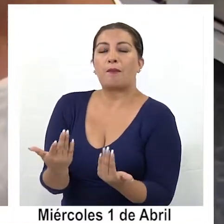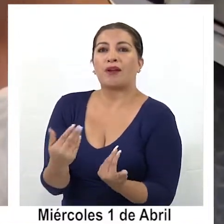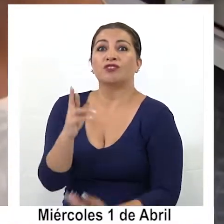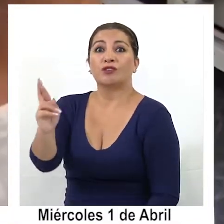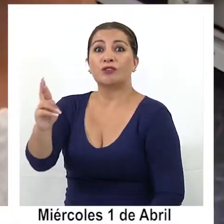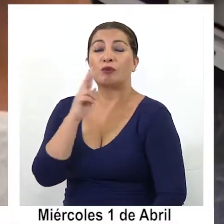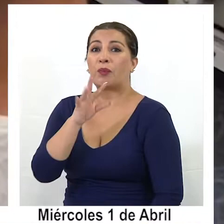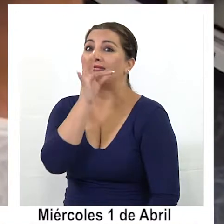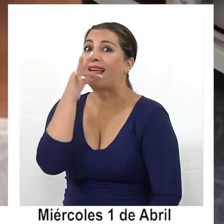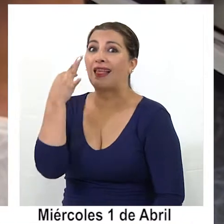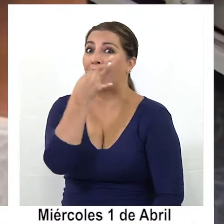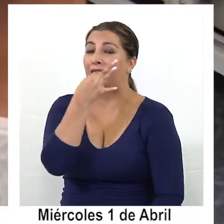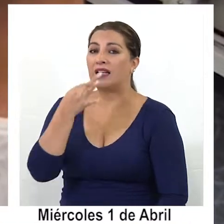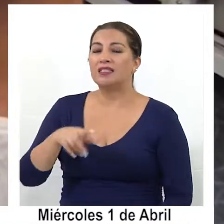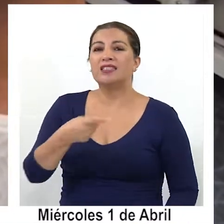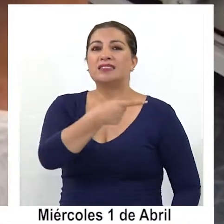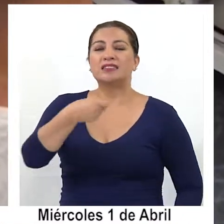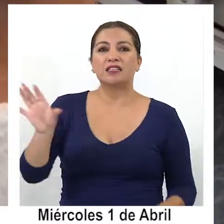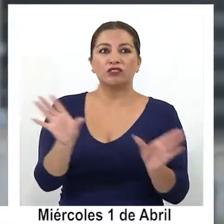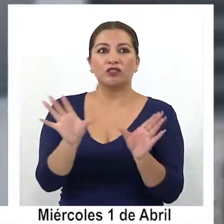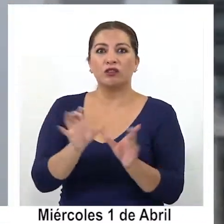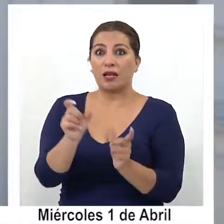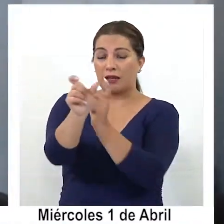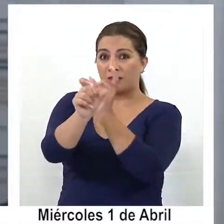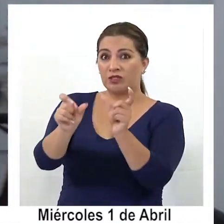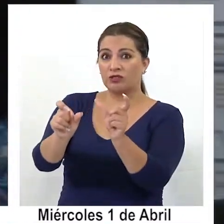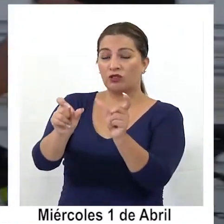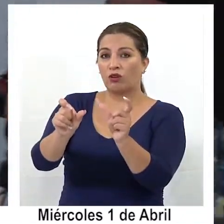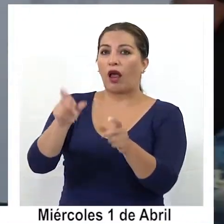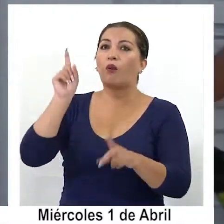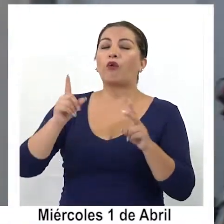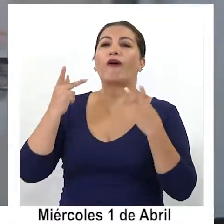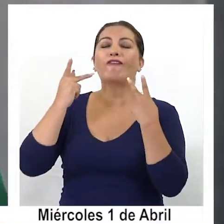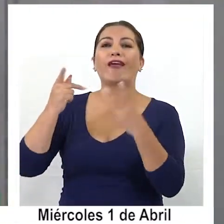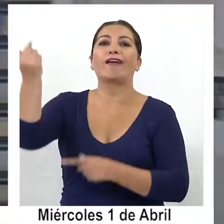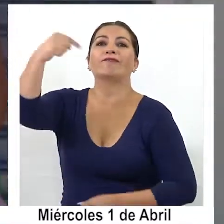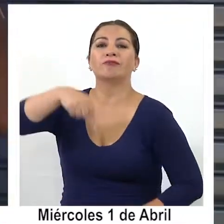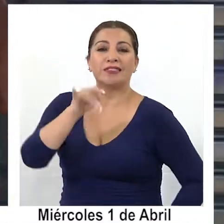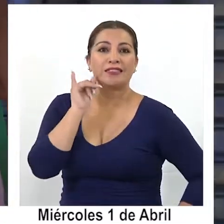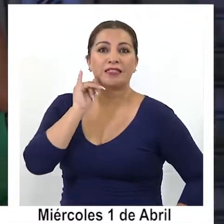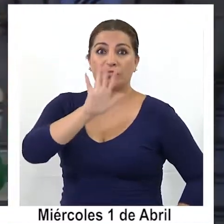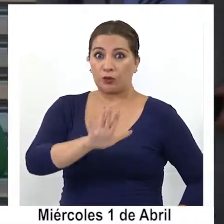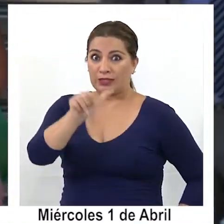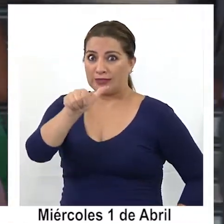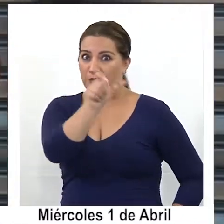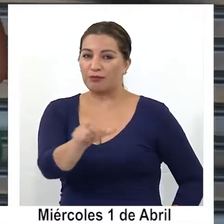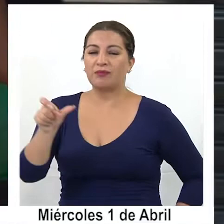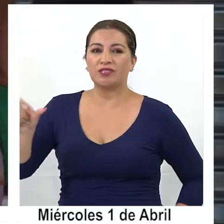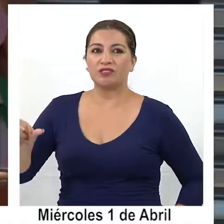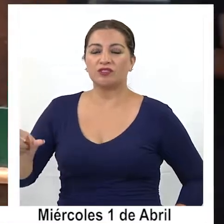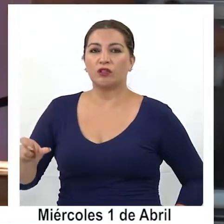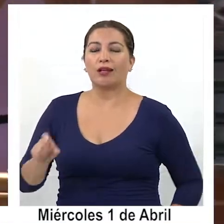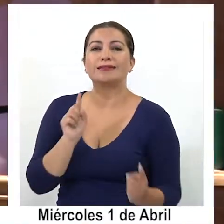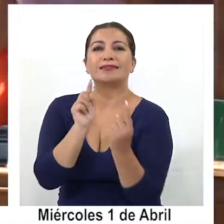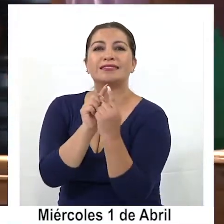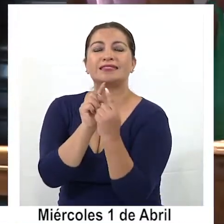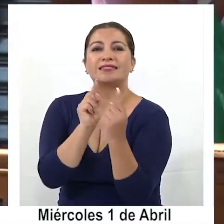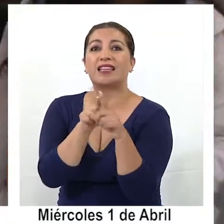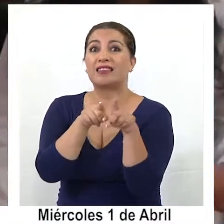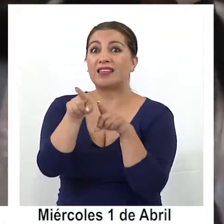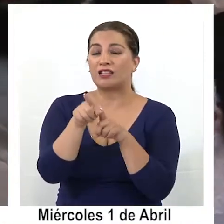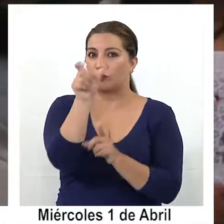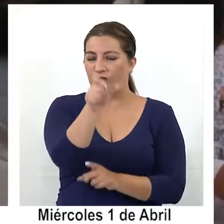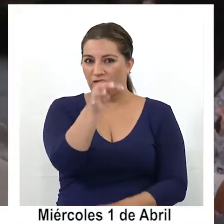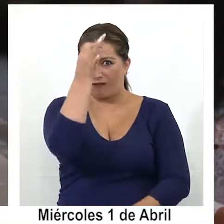resultados, 110 son quienes han llegado de viajes y 56 se trata de contactos directos de los